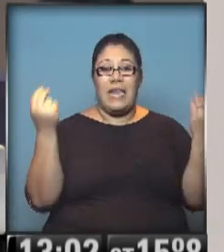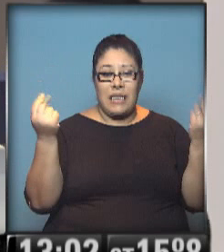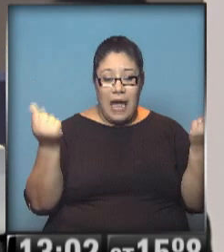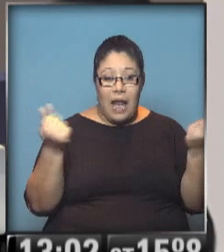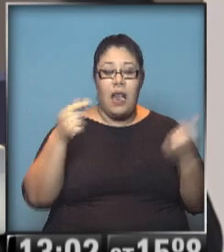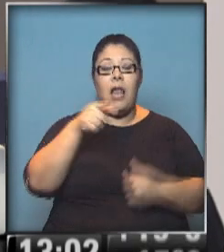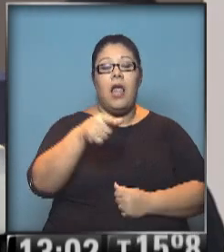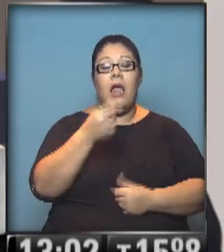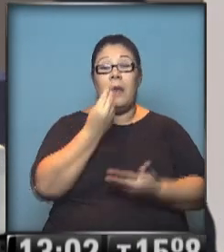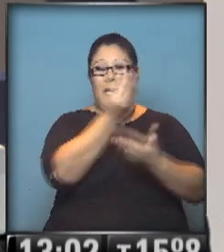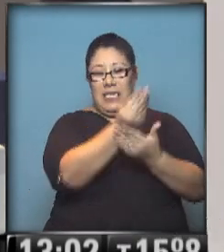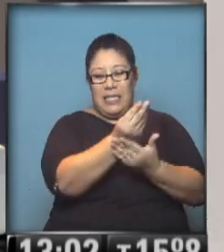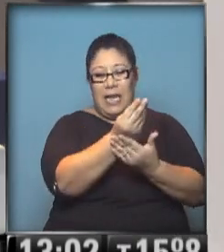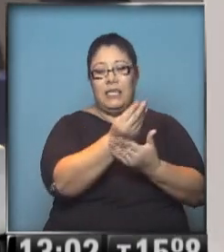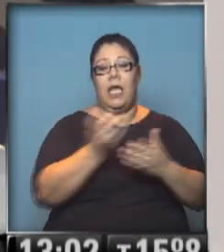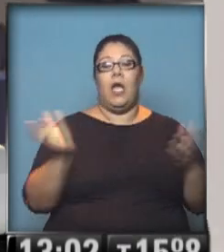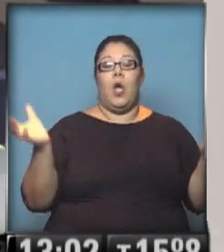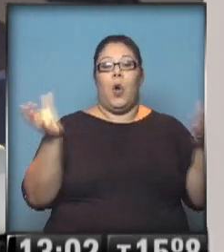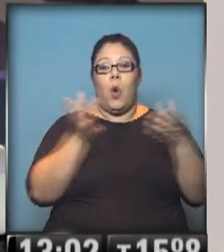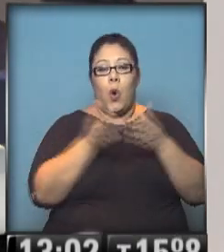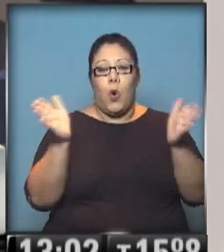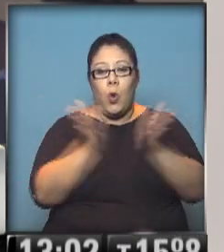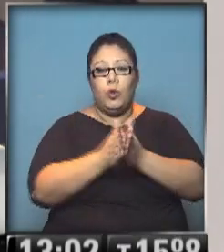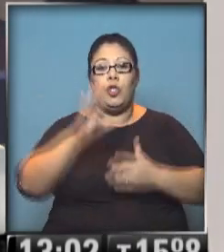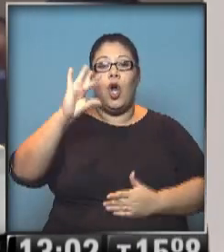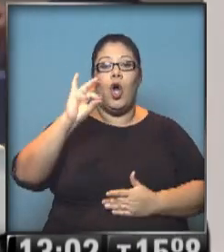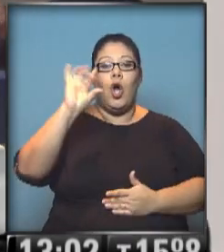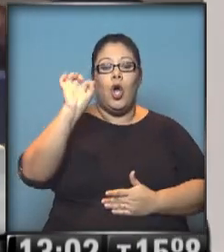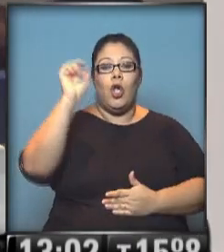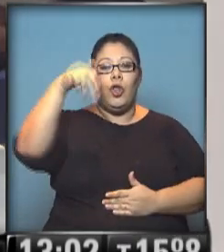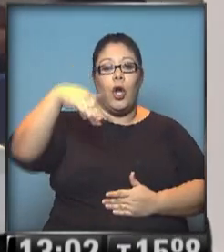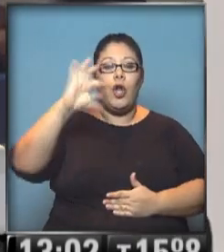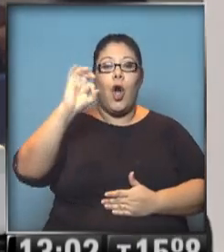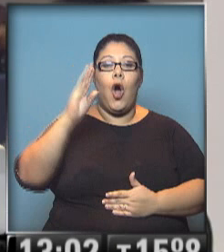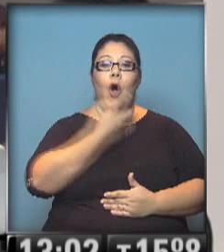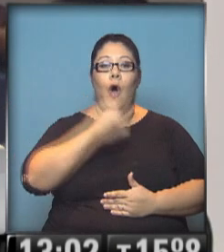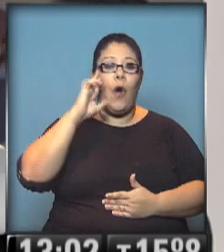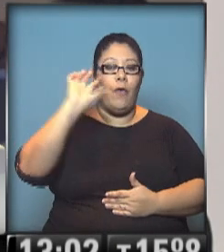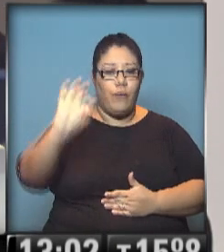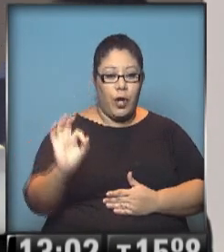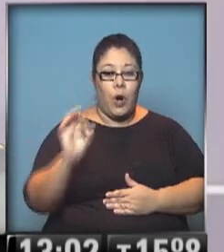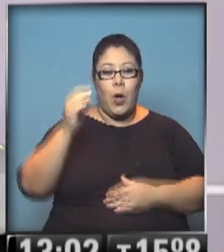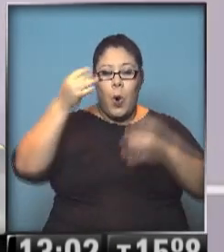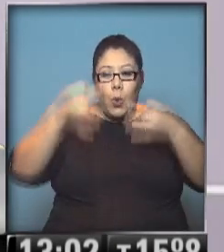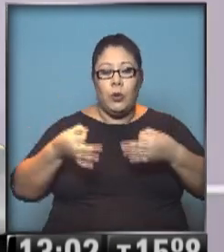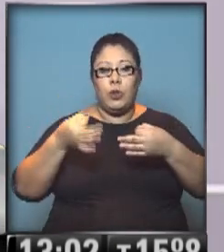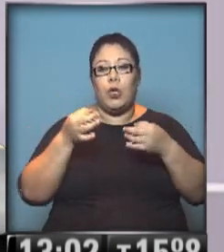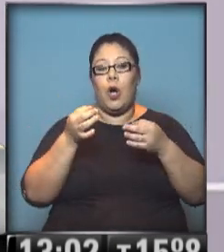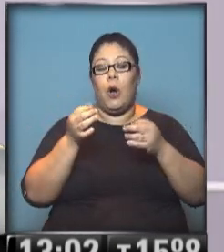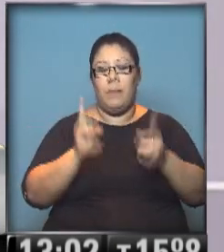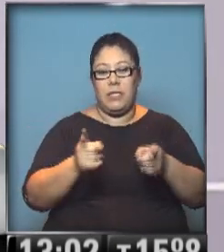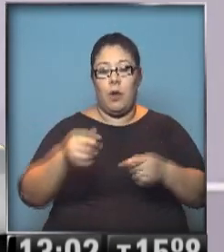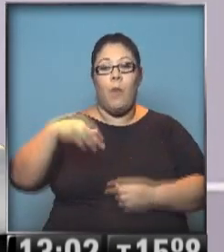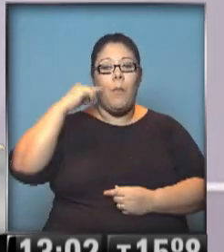que fue acompañado por Rodolfo D'Onofrio. Este es el momento justamente donde se va a acercar Miguel Silva. En momentos lo vamos a